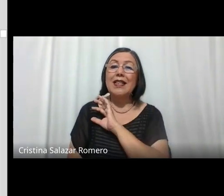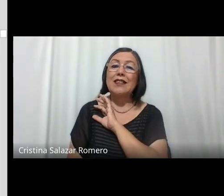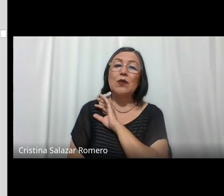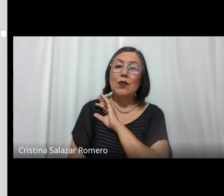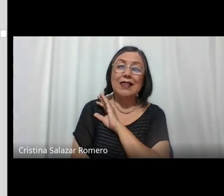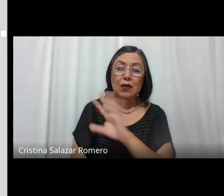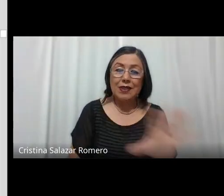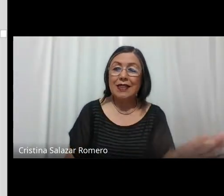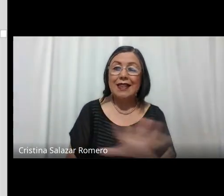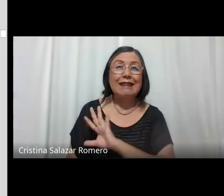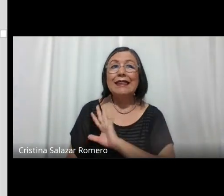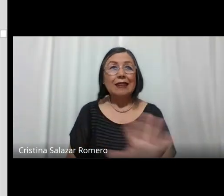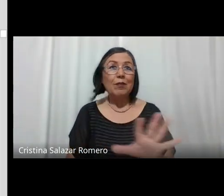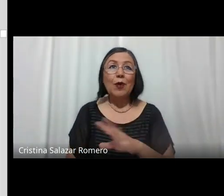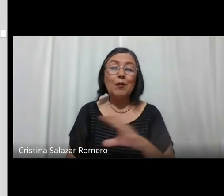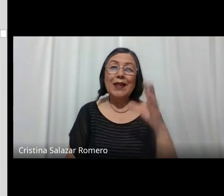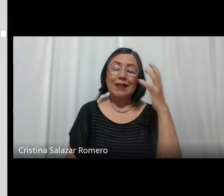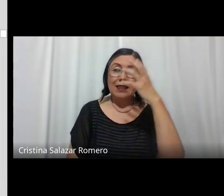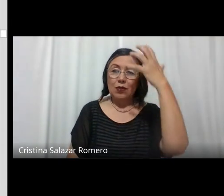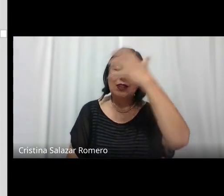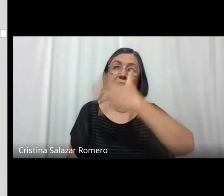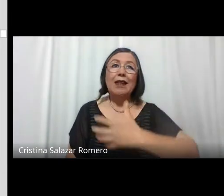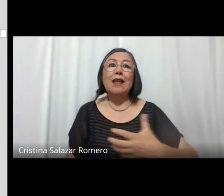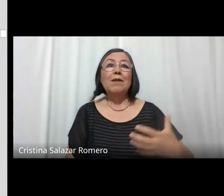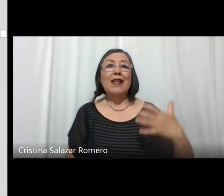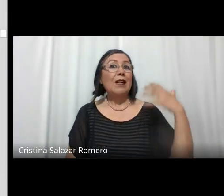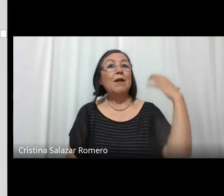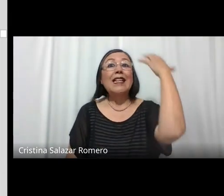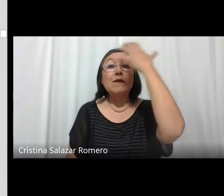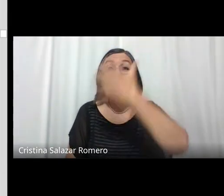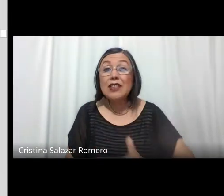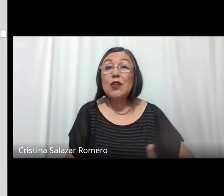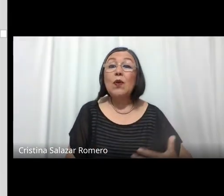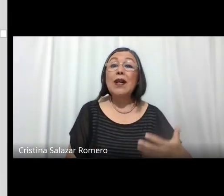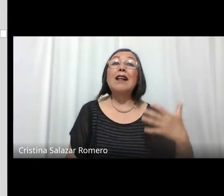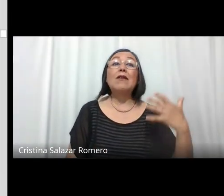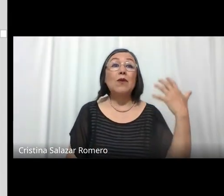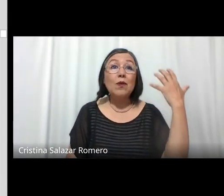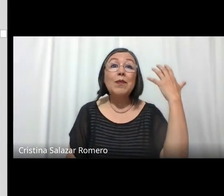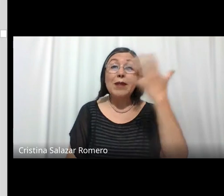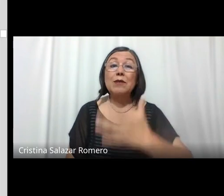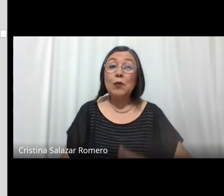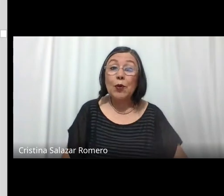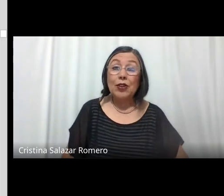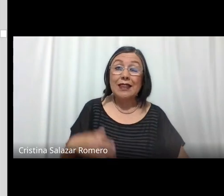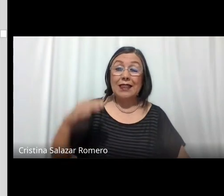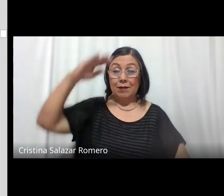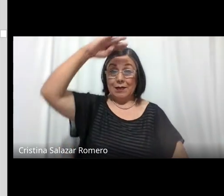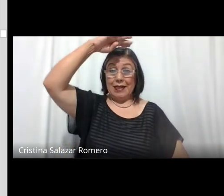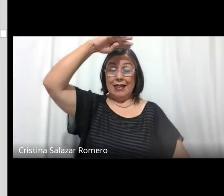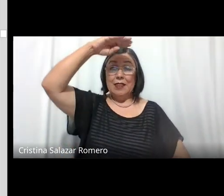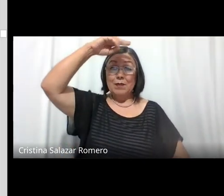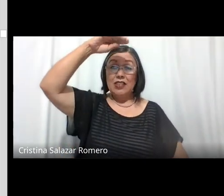tiene una estructura lingüística propia, donde el espacio juega un papel muy